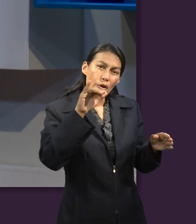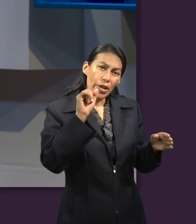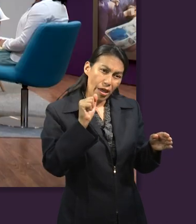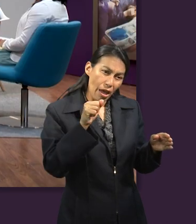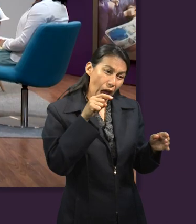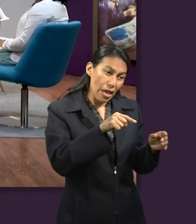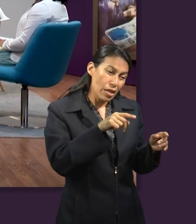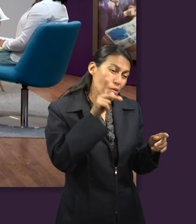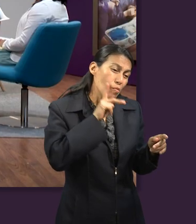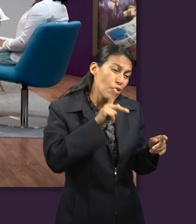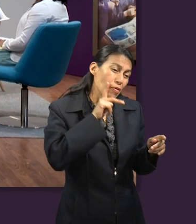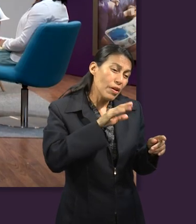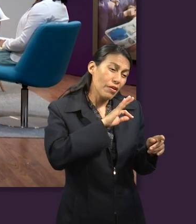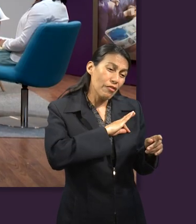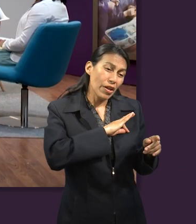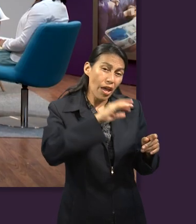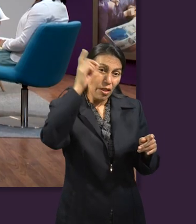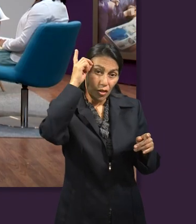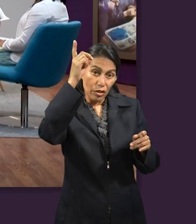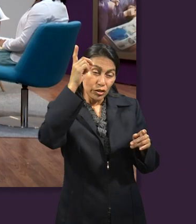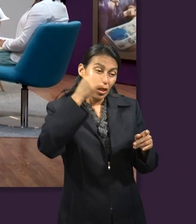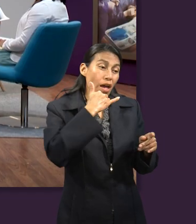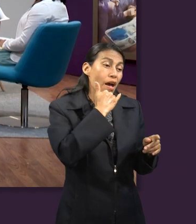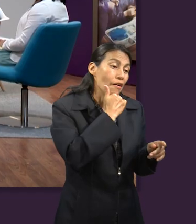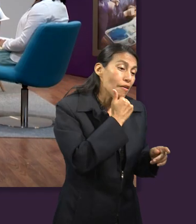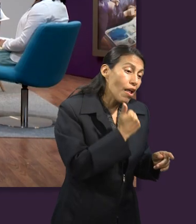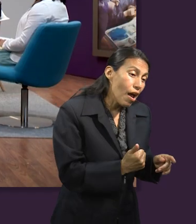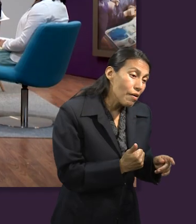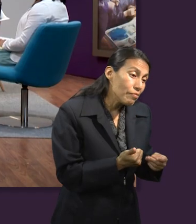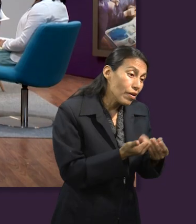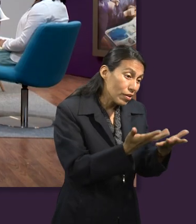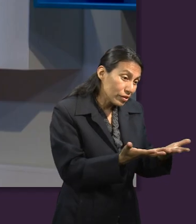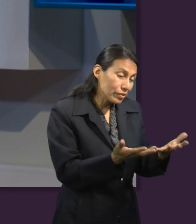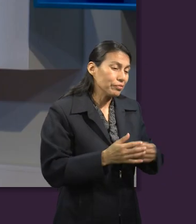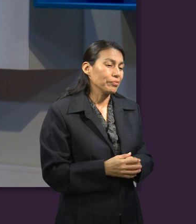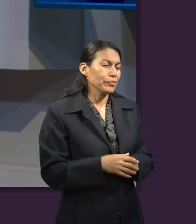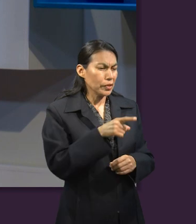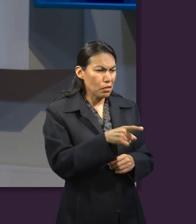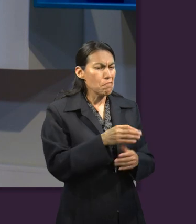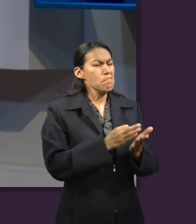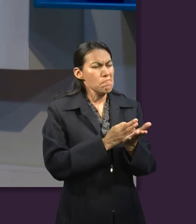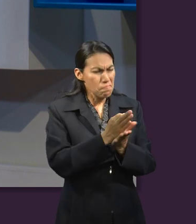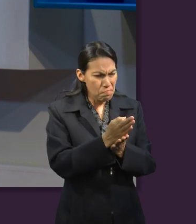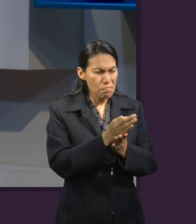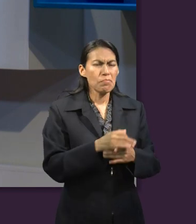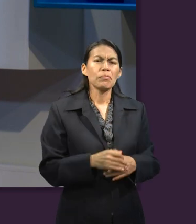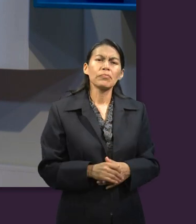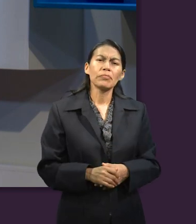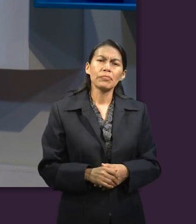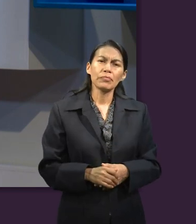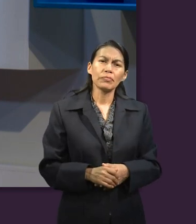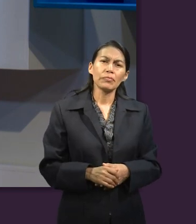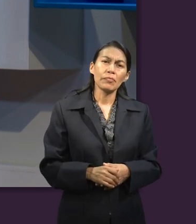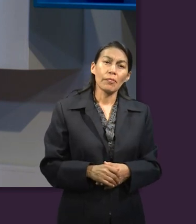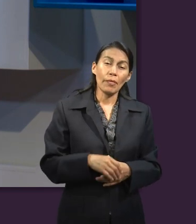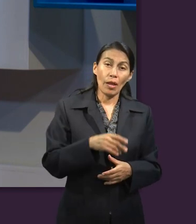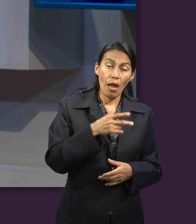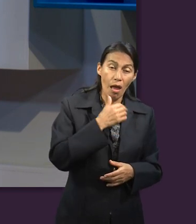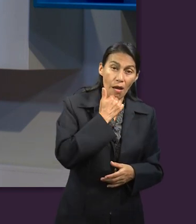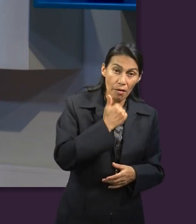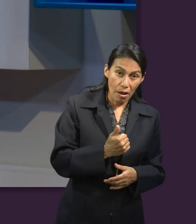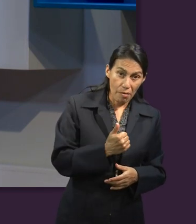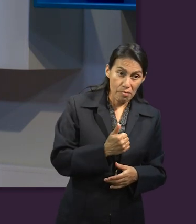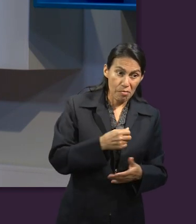de la prueba de fe que le da dios a abraham y pues hay que hay que tener en cuenta que a pesar de